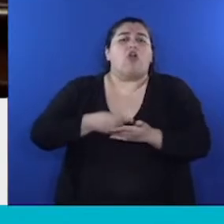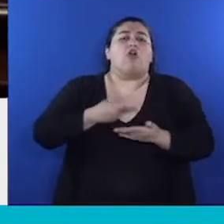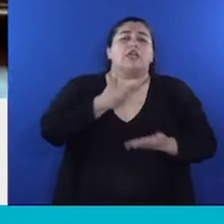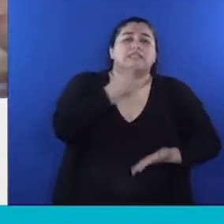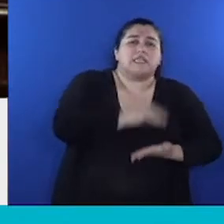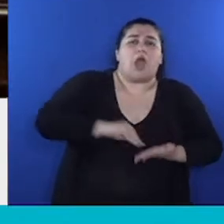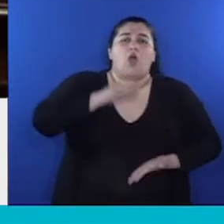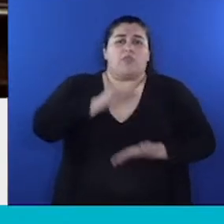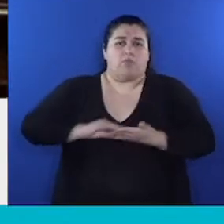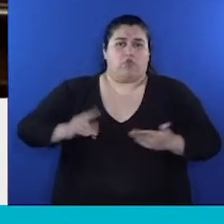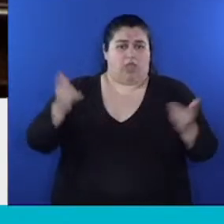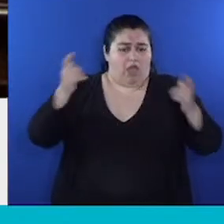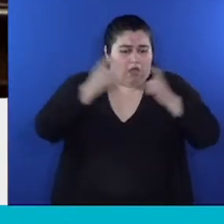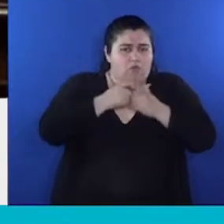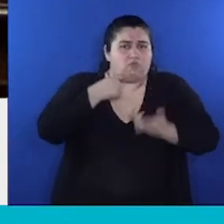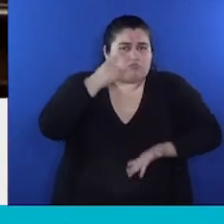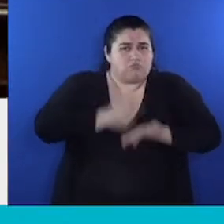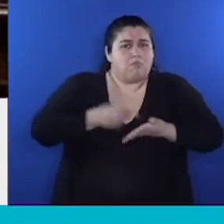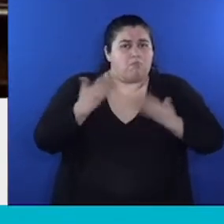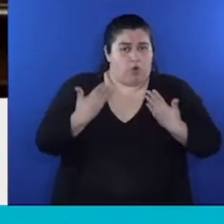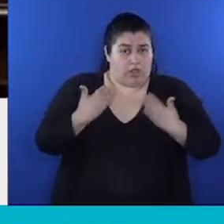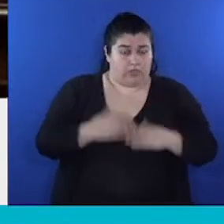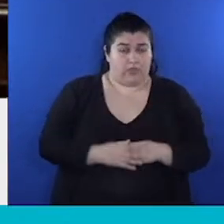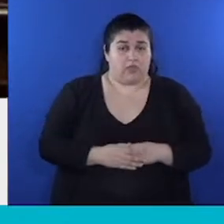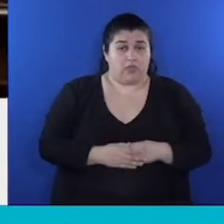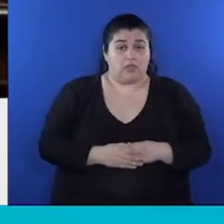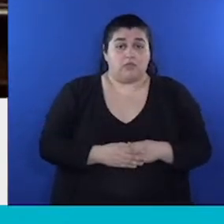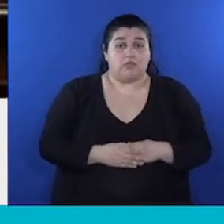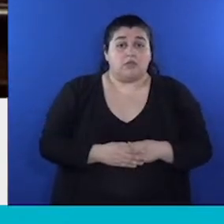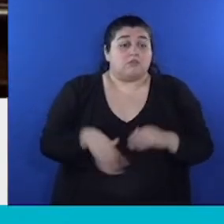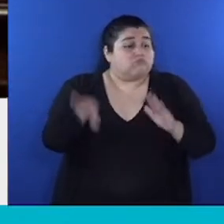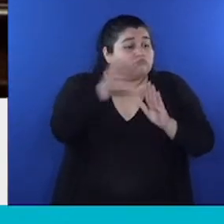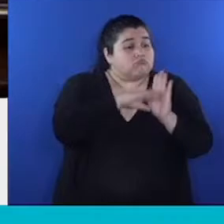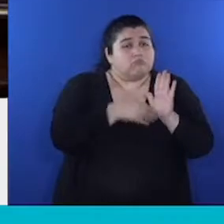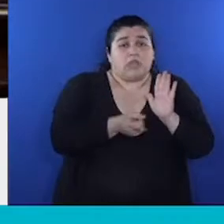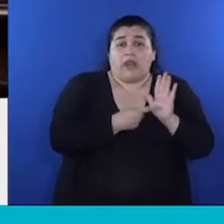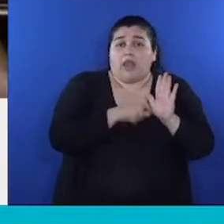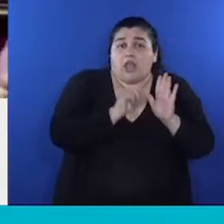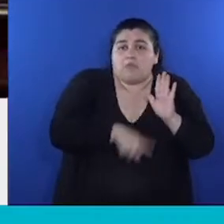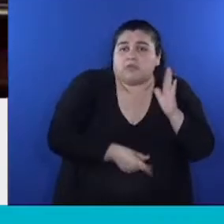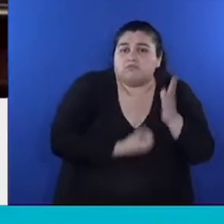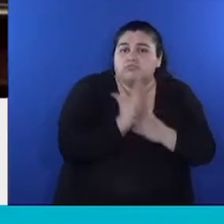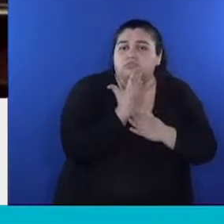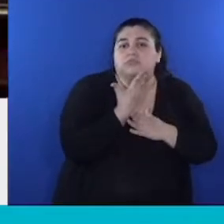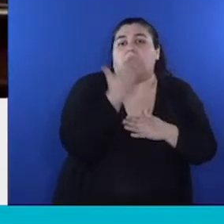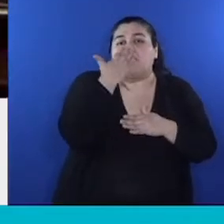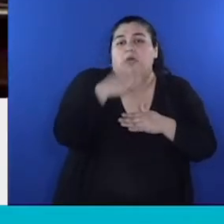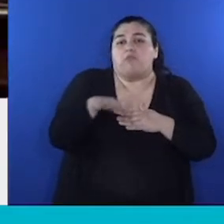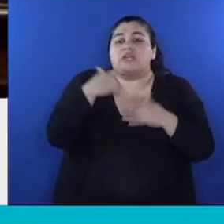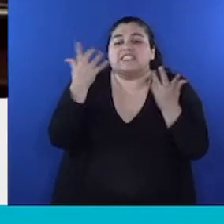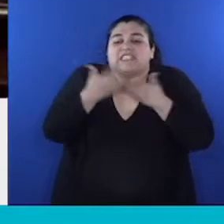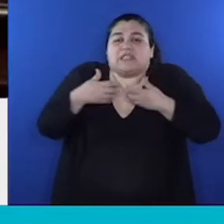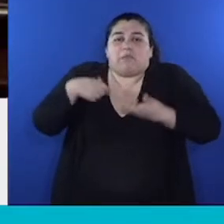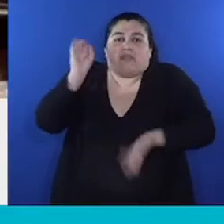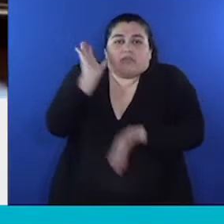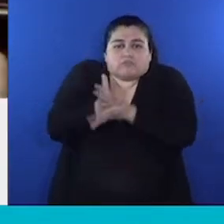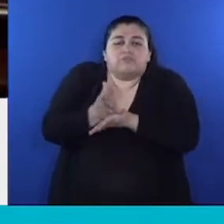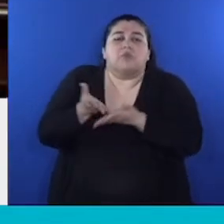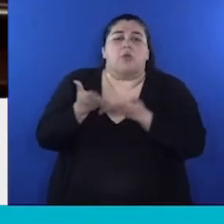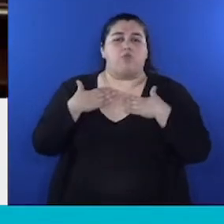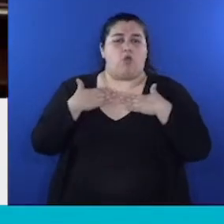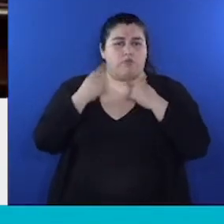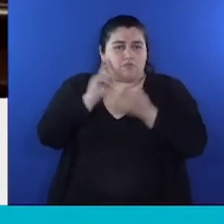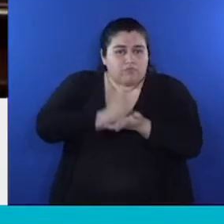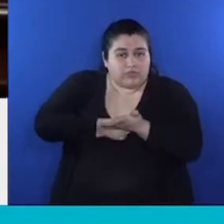que tiene el Poder Legislativo. Una es el de dictar su propio reglamento y el otro es el de establecer su propio sistema disciplinario. Y dice